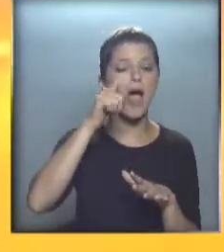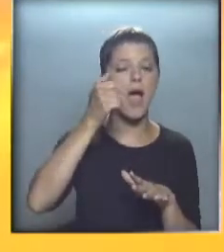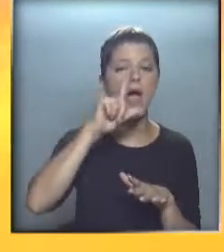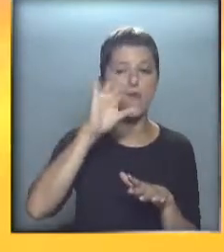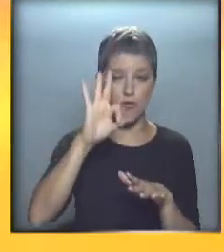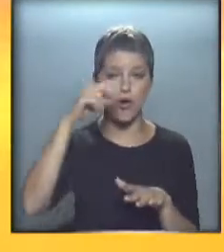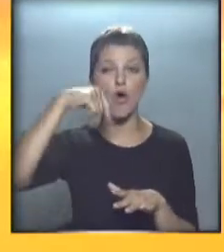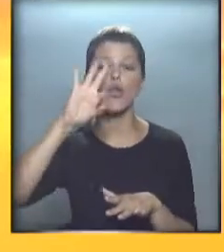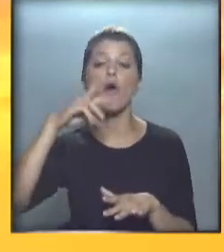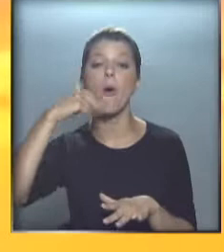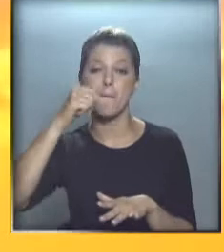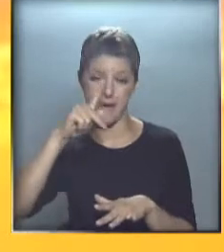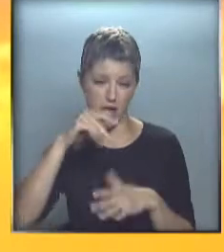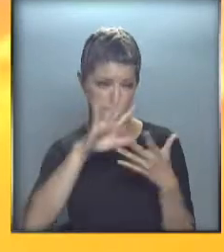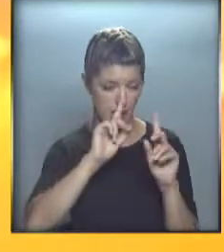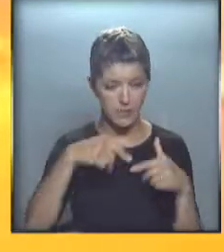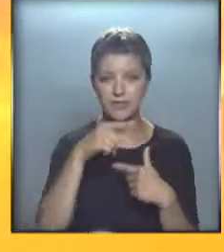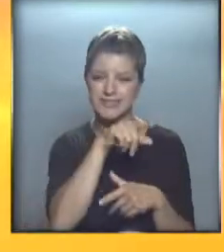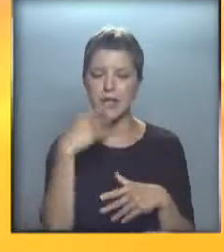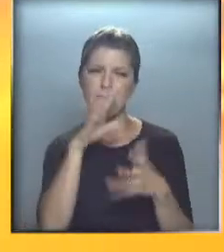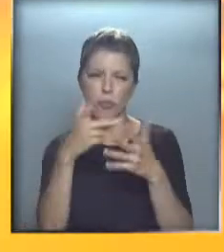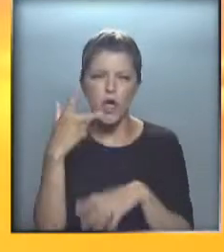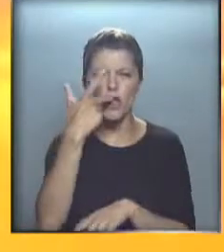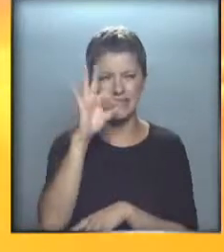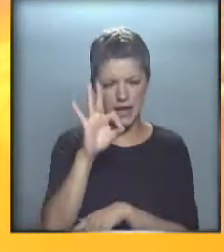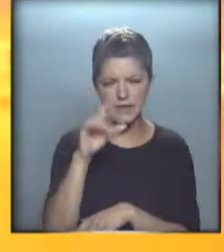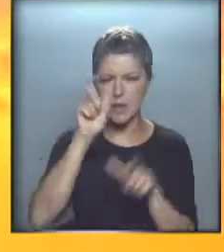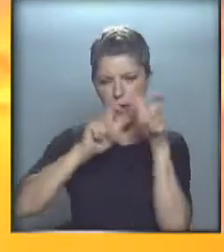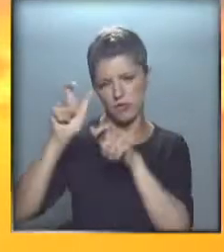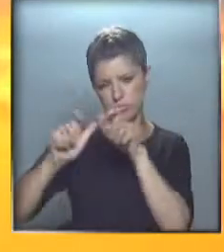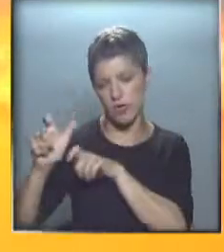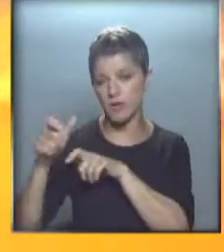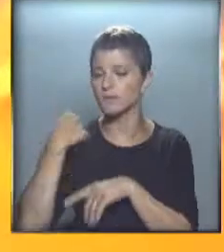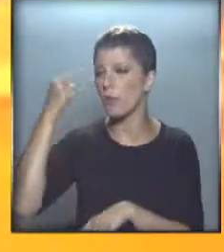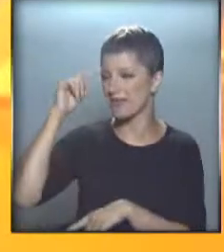28, por ahí andamos, 30 entre personas. Los 30. Es un elenco enorme. Son muchos chicos. Y me imagino que tenían días